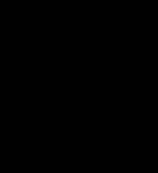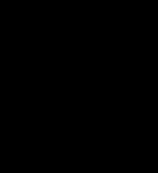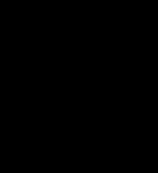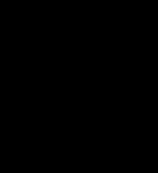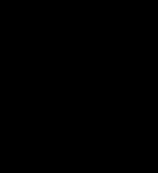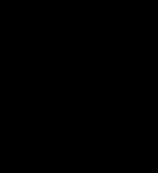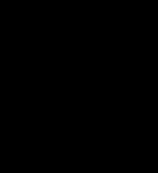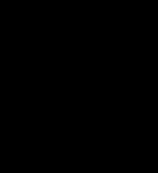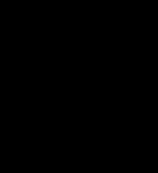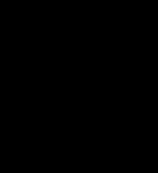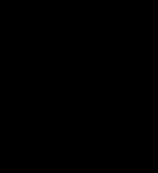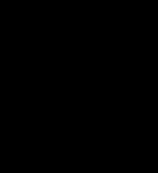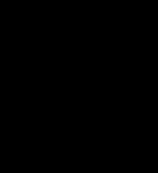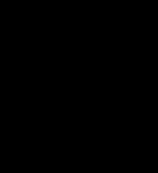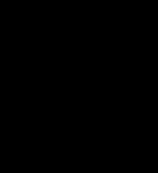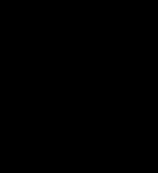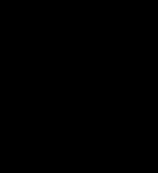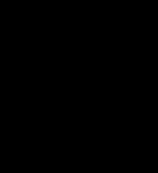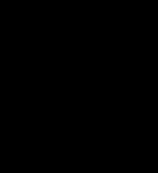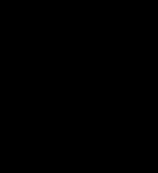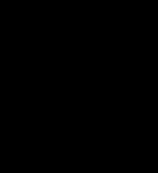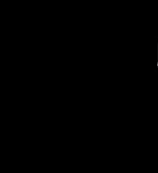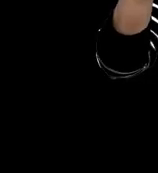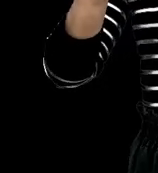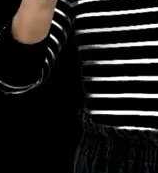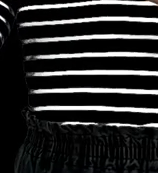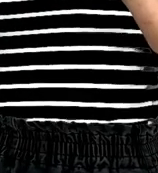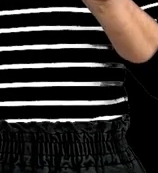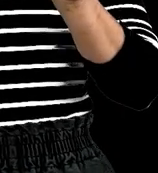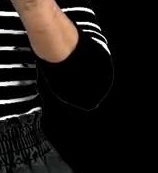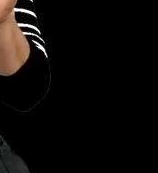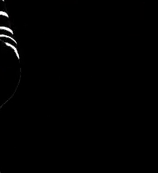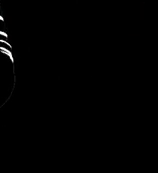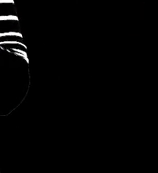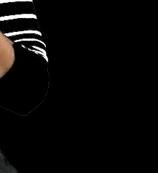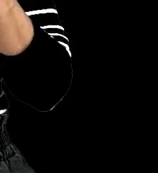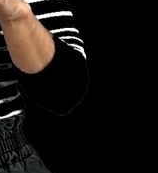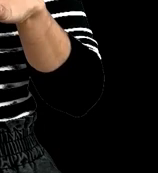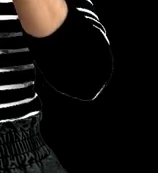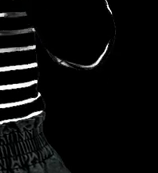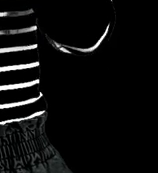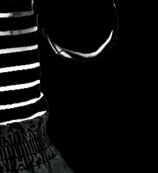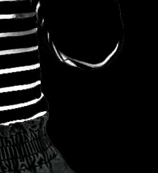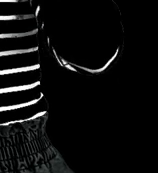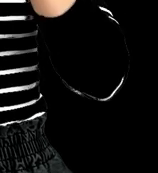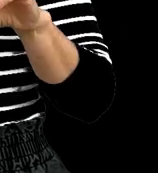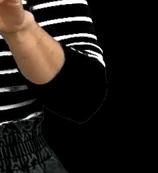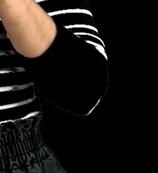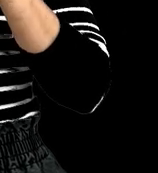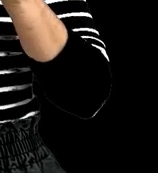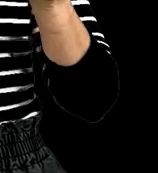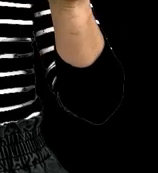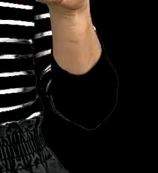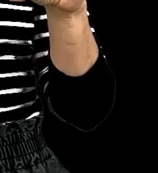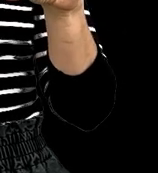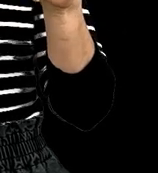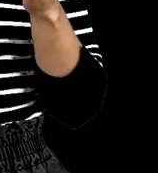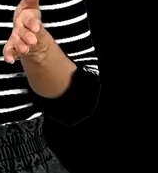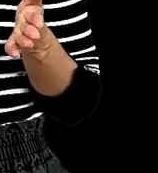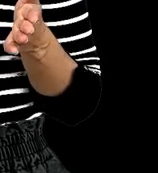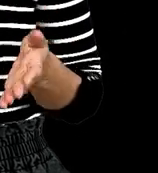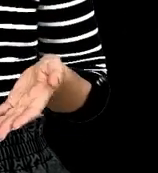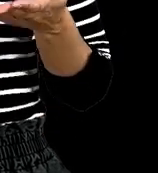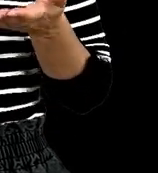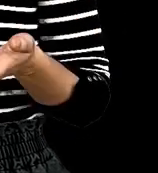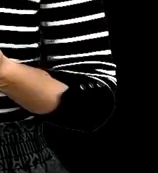viralizar contenido en redes o de Crear memes un momento un momento el hecho de que utilicemos el formato vertical en vez del formato horizontal